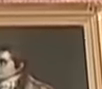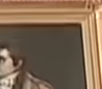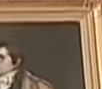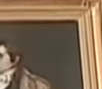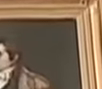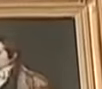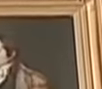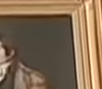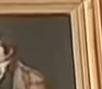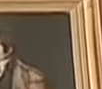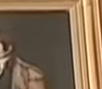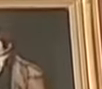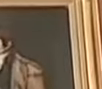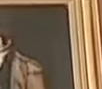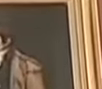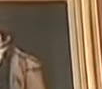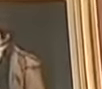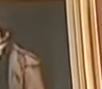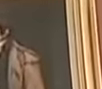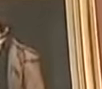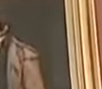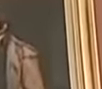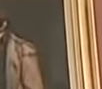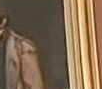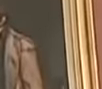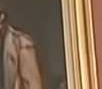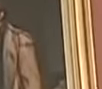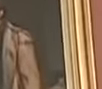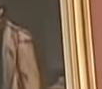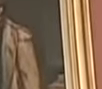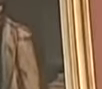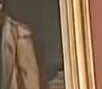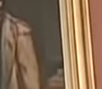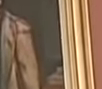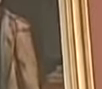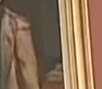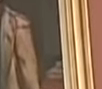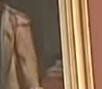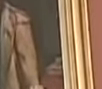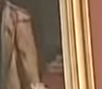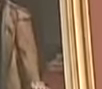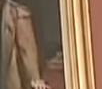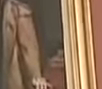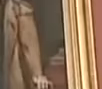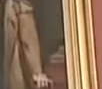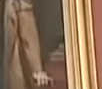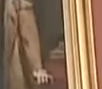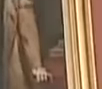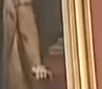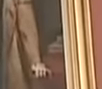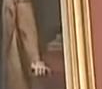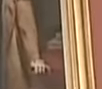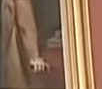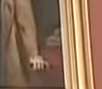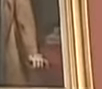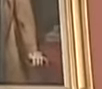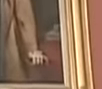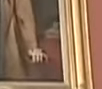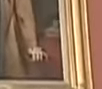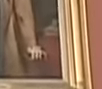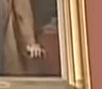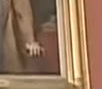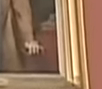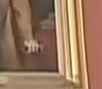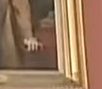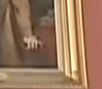importantes decretos 6, se designó al ciudadano Alexis Rodríguez Cabello como autoridad única del Estado de la Guayana